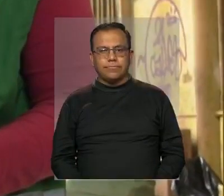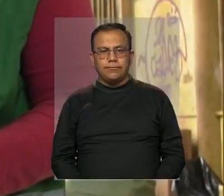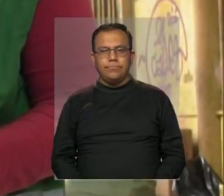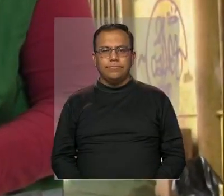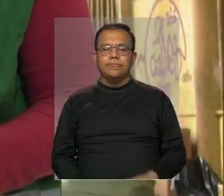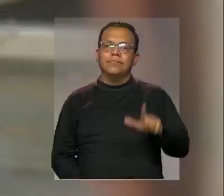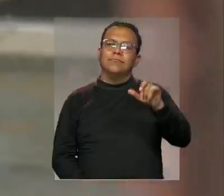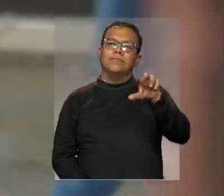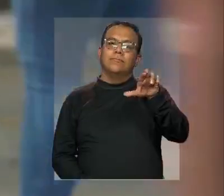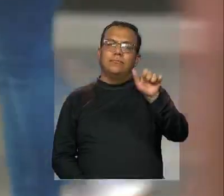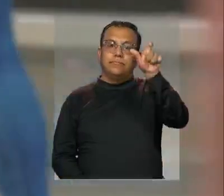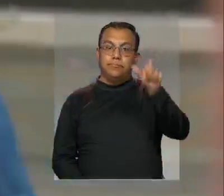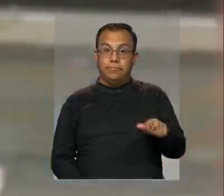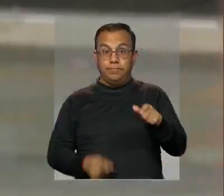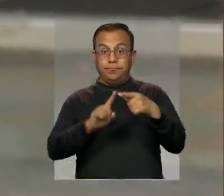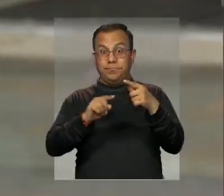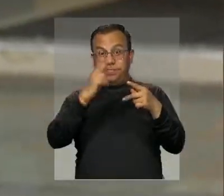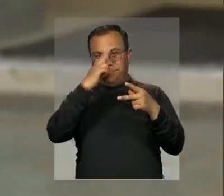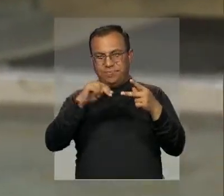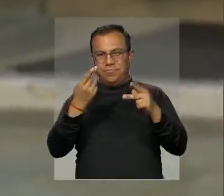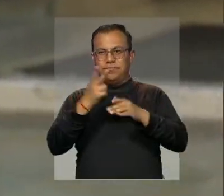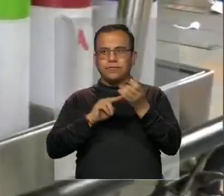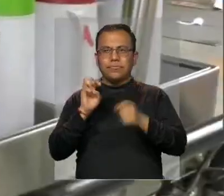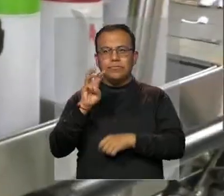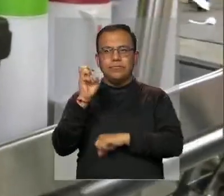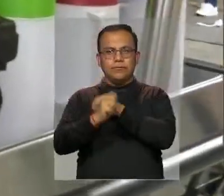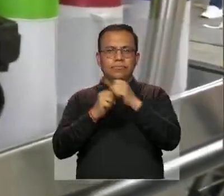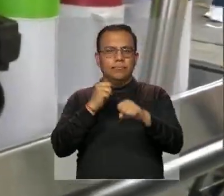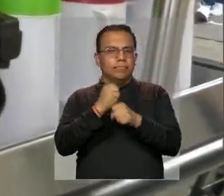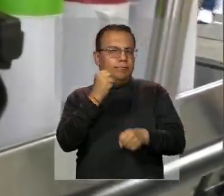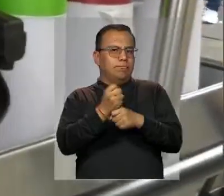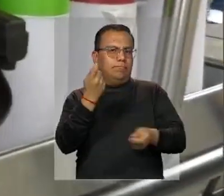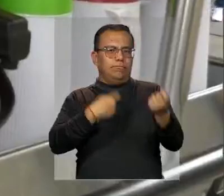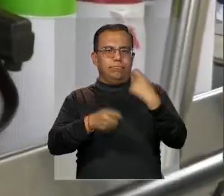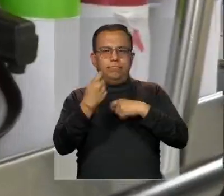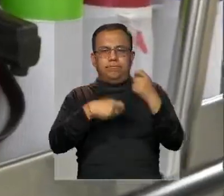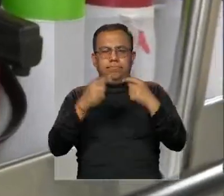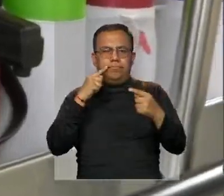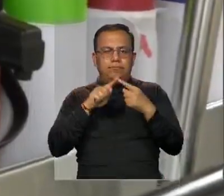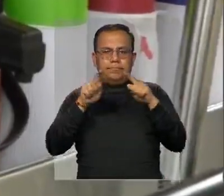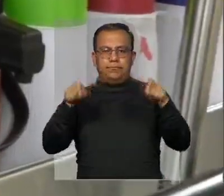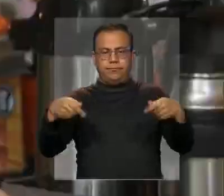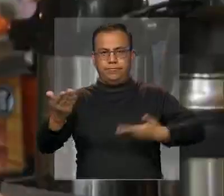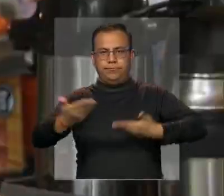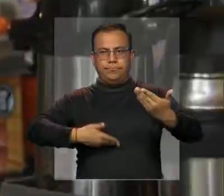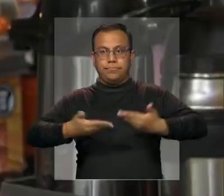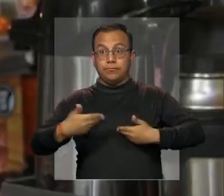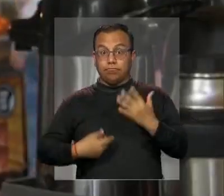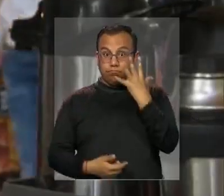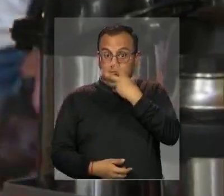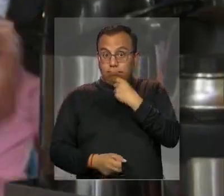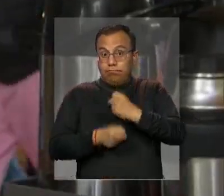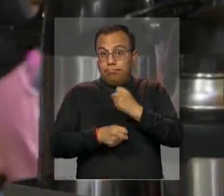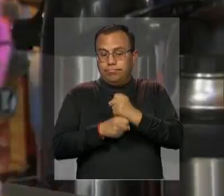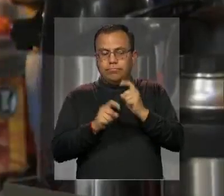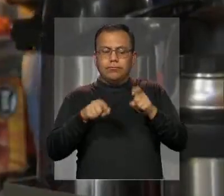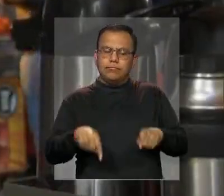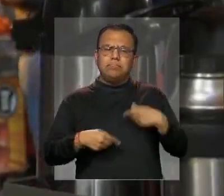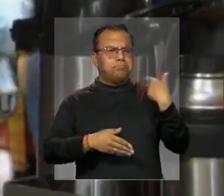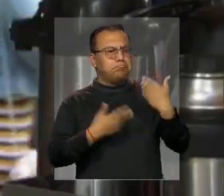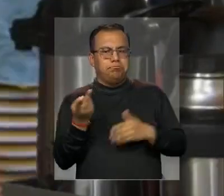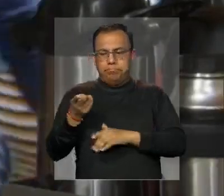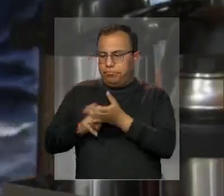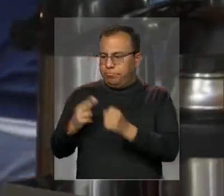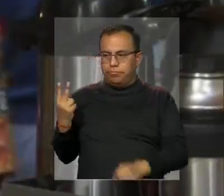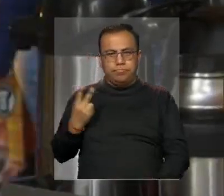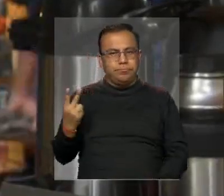Laura Sierra y su mamá María Elena Torres llevan 8 años dedicándose a la venta de café en las calles. Para mí es una bonita labor porque salimos adelante juntas